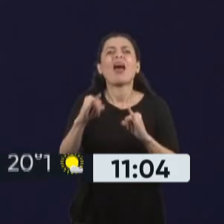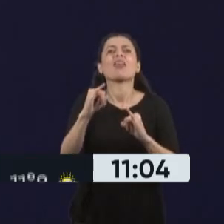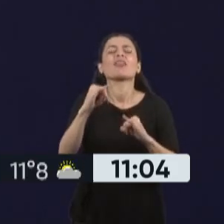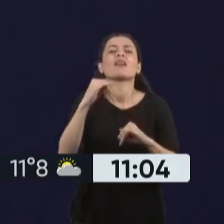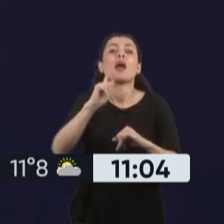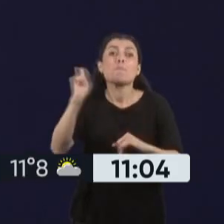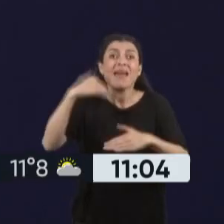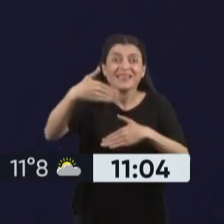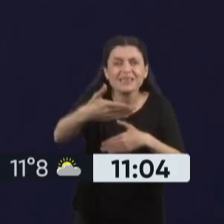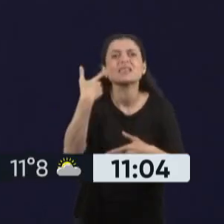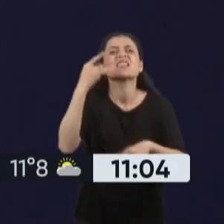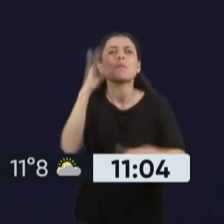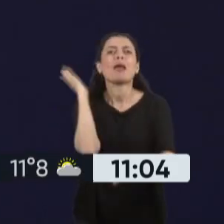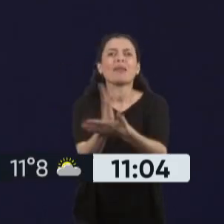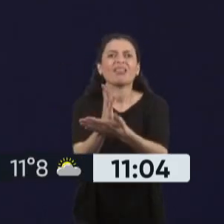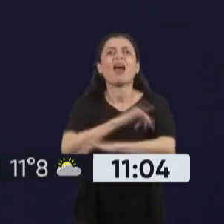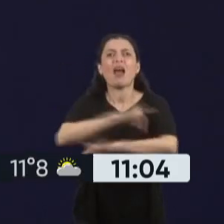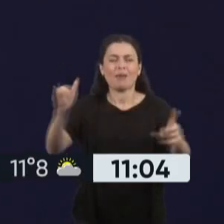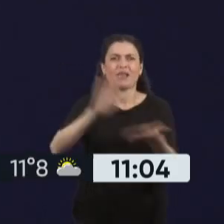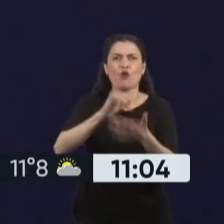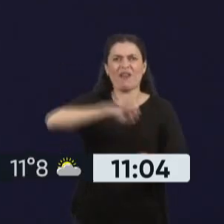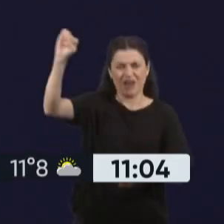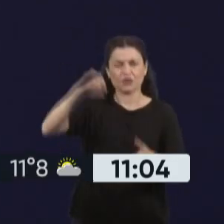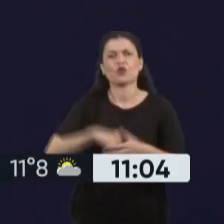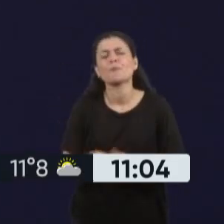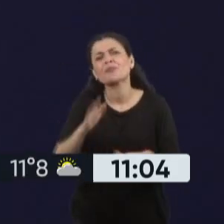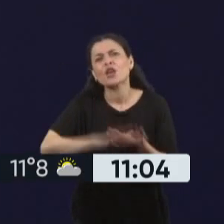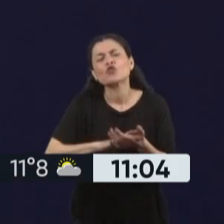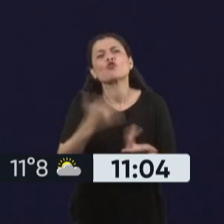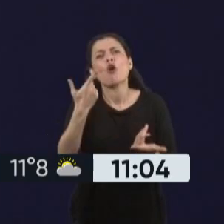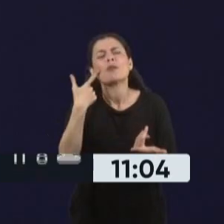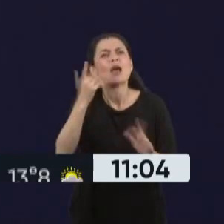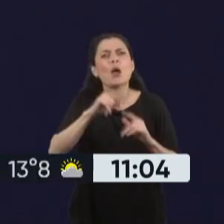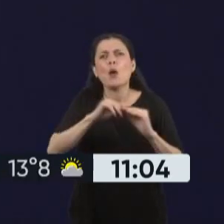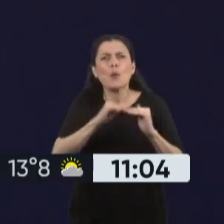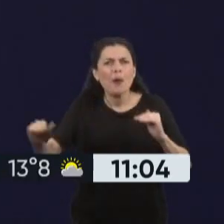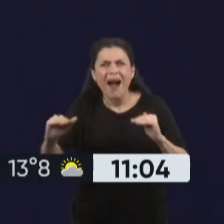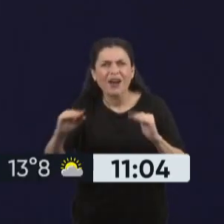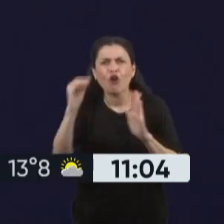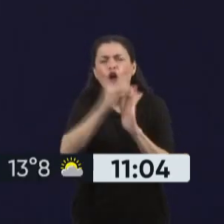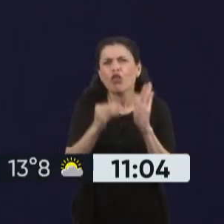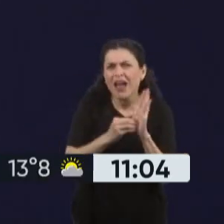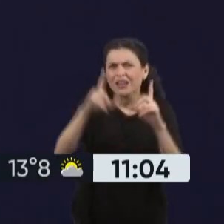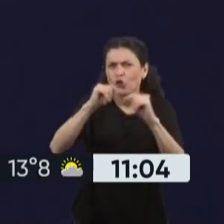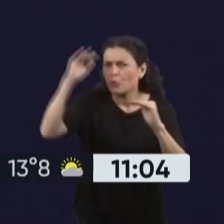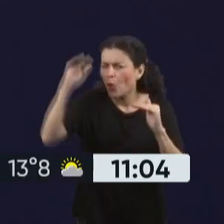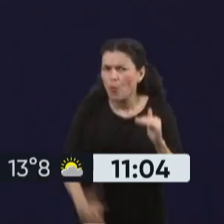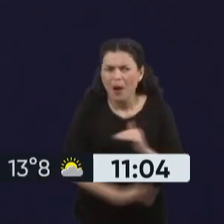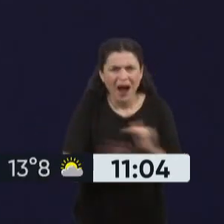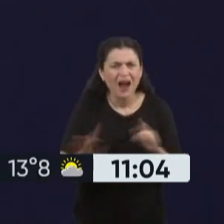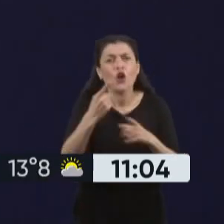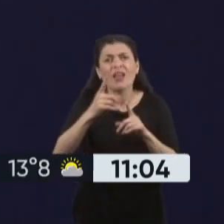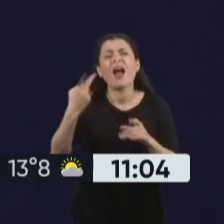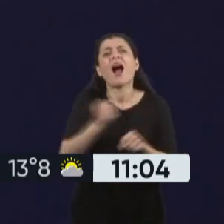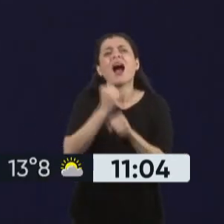mes. Este 2,1% en inflación mayorista es el registro más bajo desde mayo de 2020 y un reflejo de la